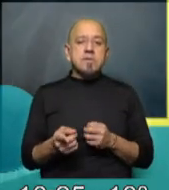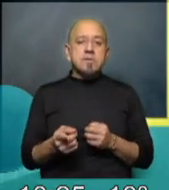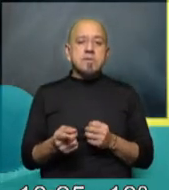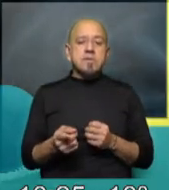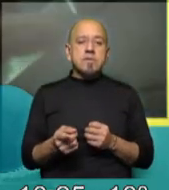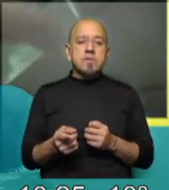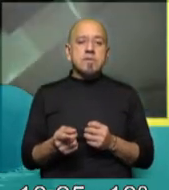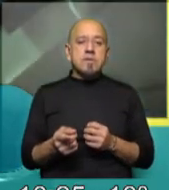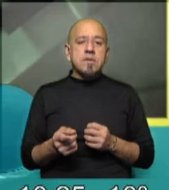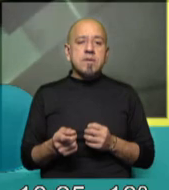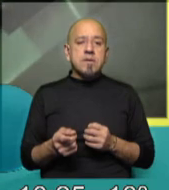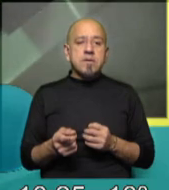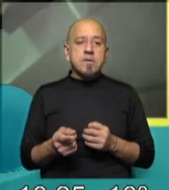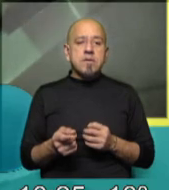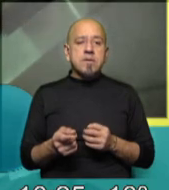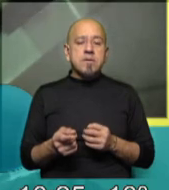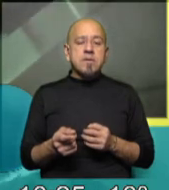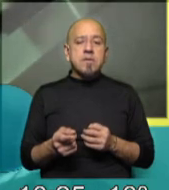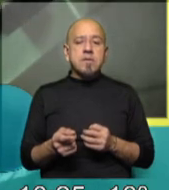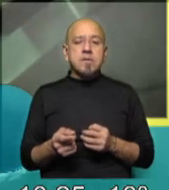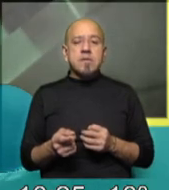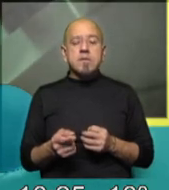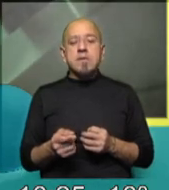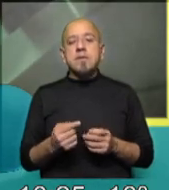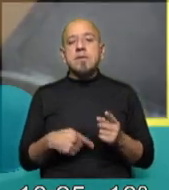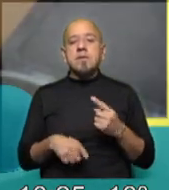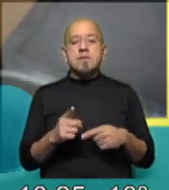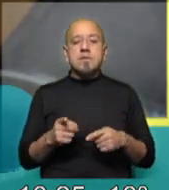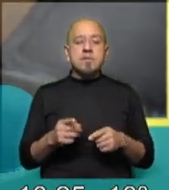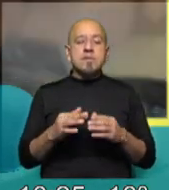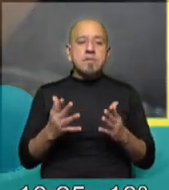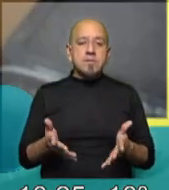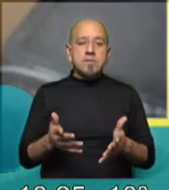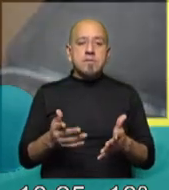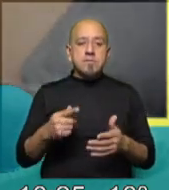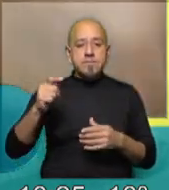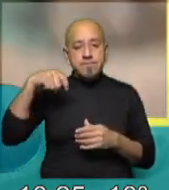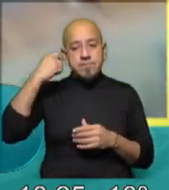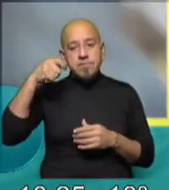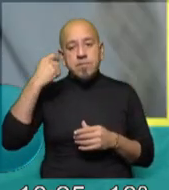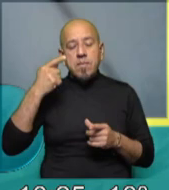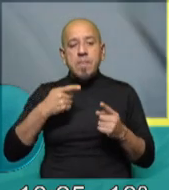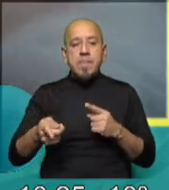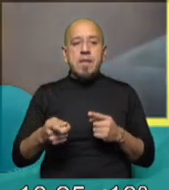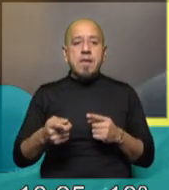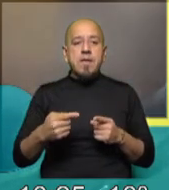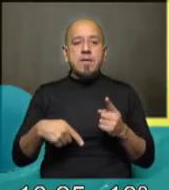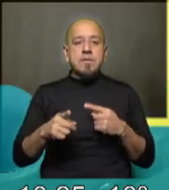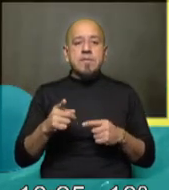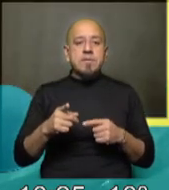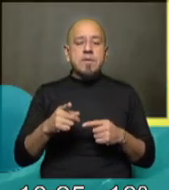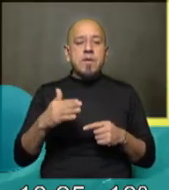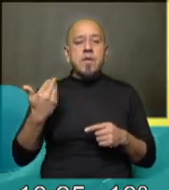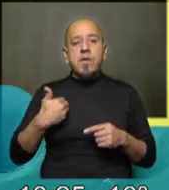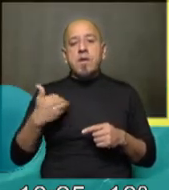mal. No le puedo explicar eso. Es una muy buena película. La crítica argentina, de